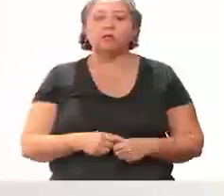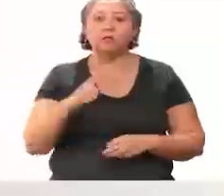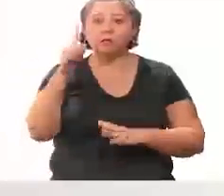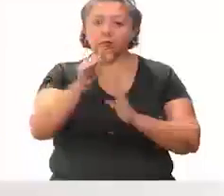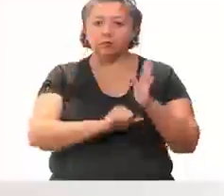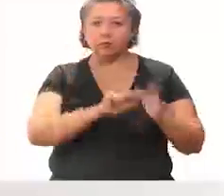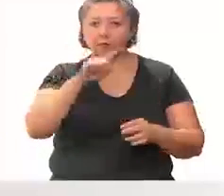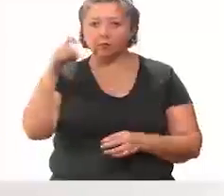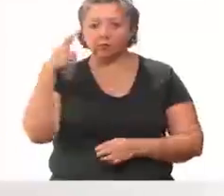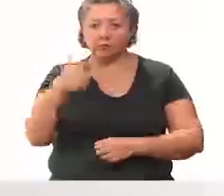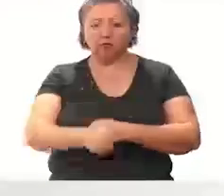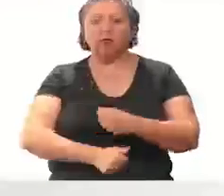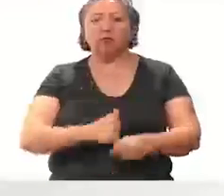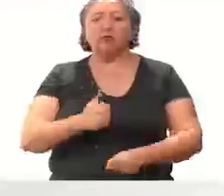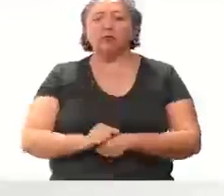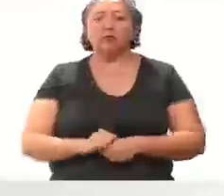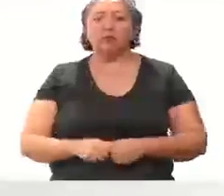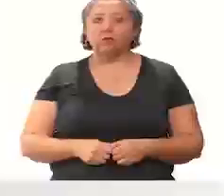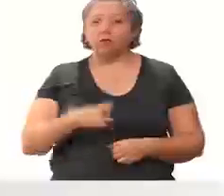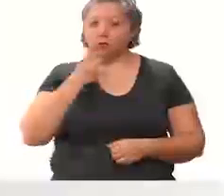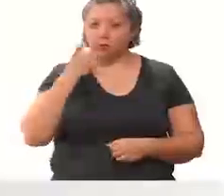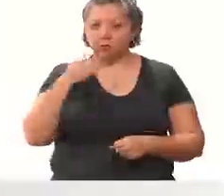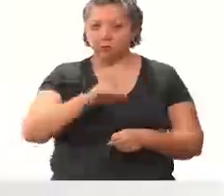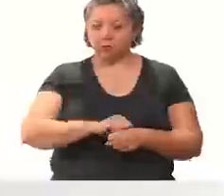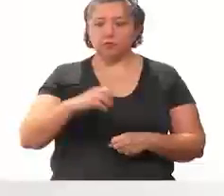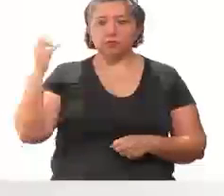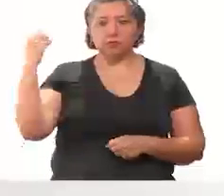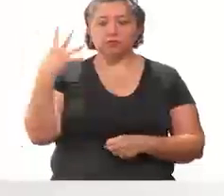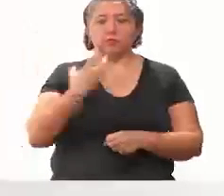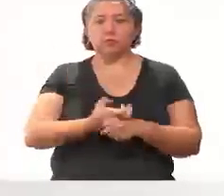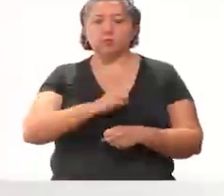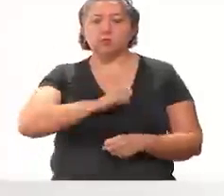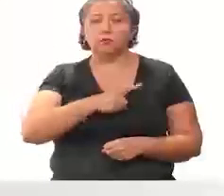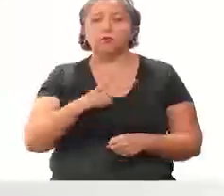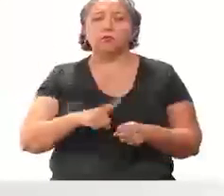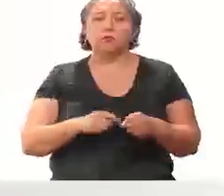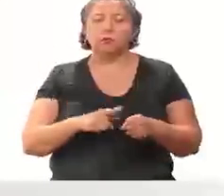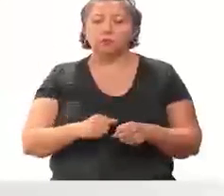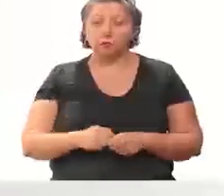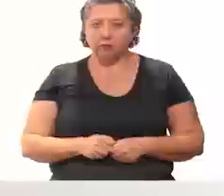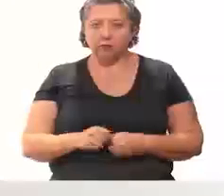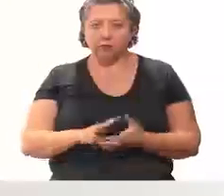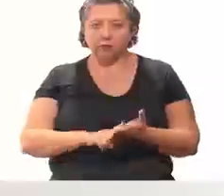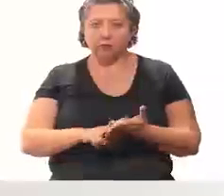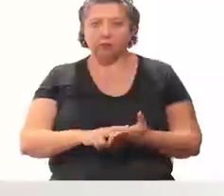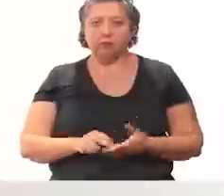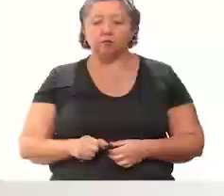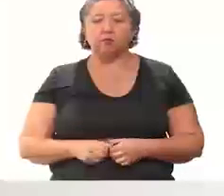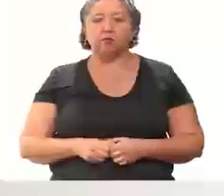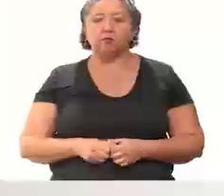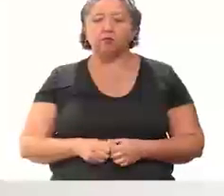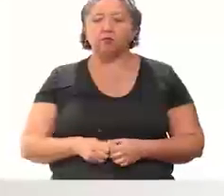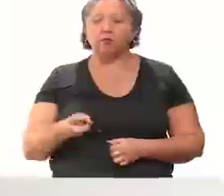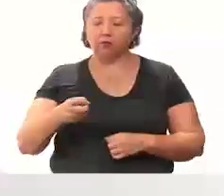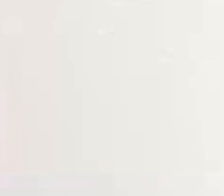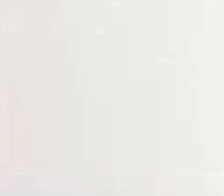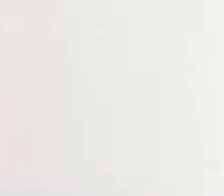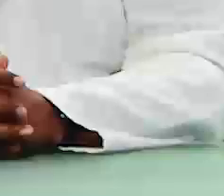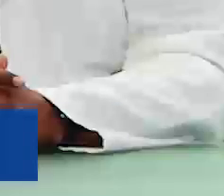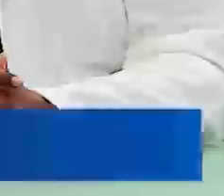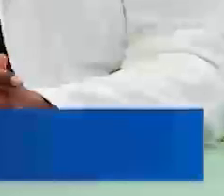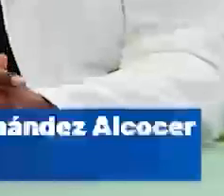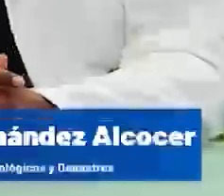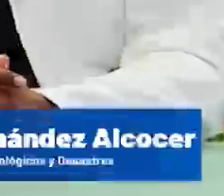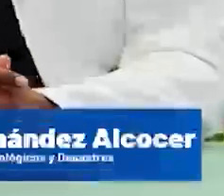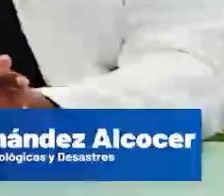casos es de 1 mes a 107 años. Los indicadores semanales del Semáforo Estatal de Salud marcan color verde. Hasta aquí el reporte,